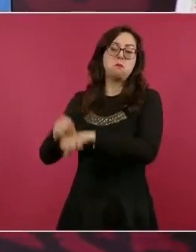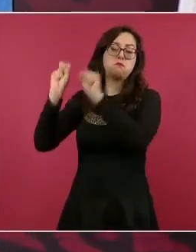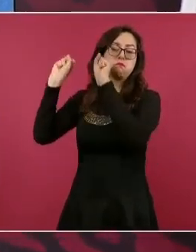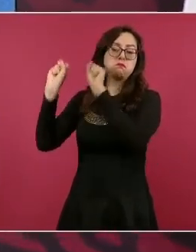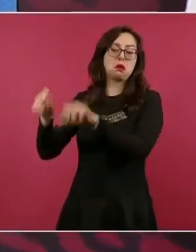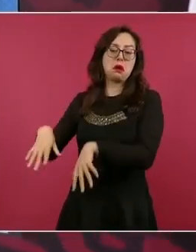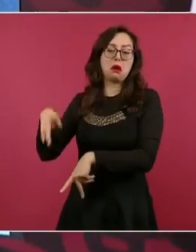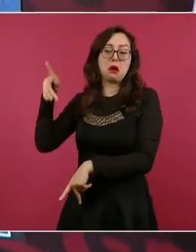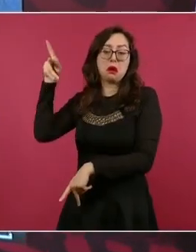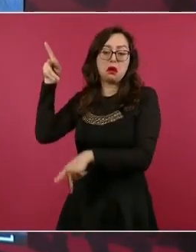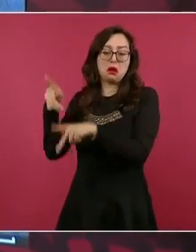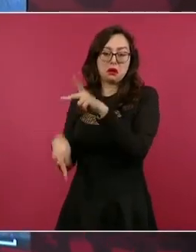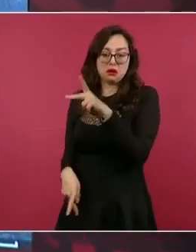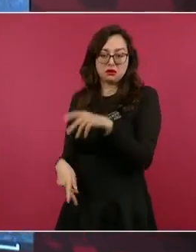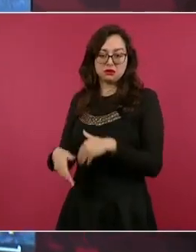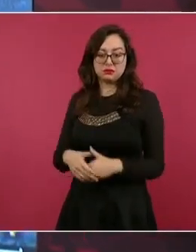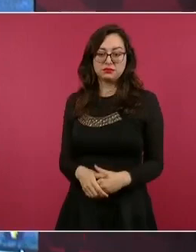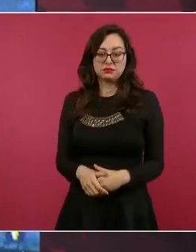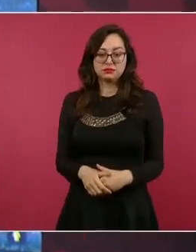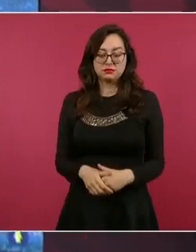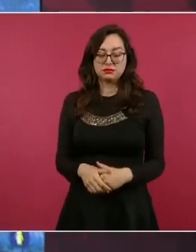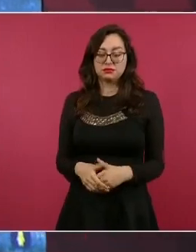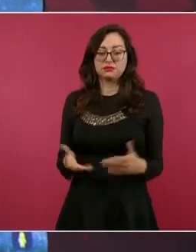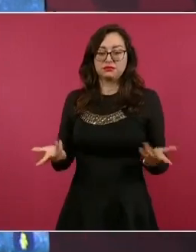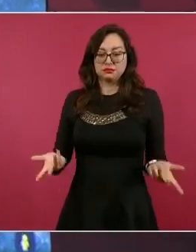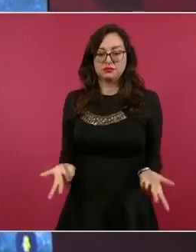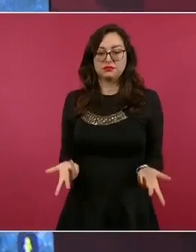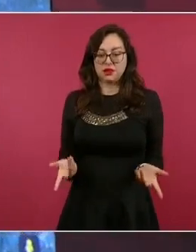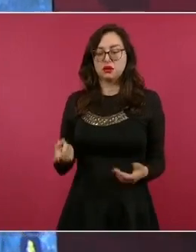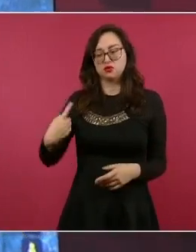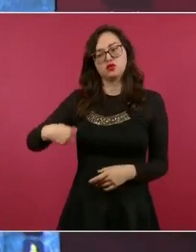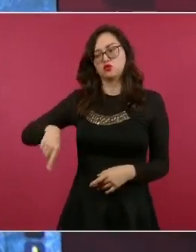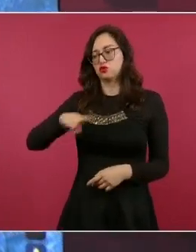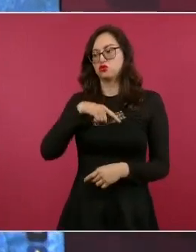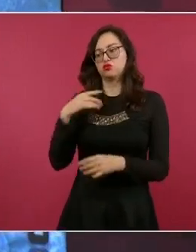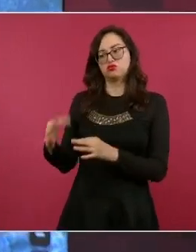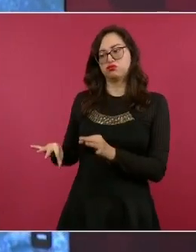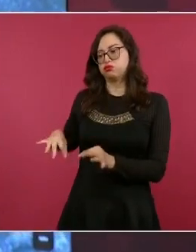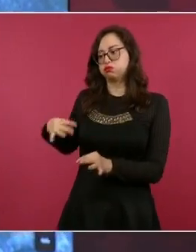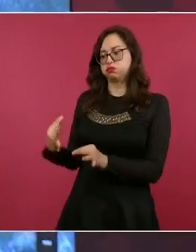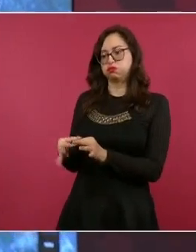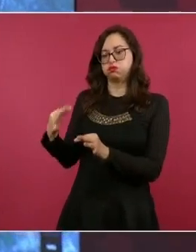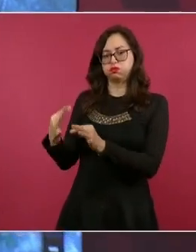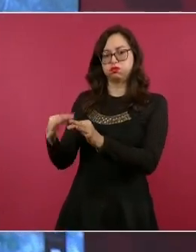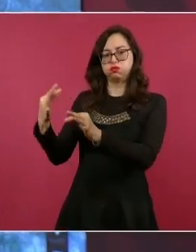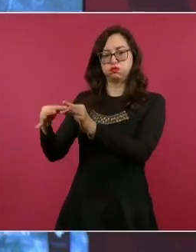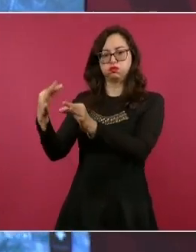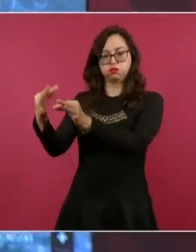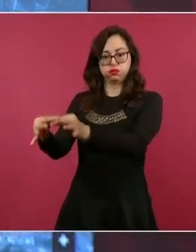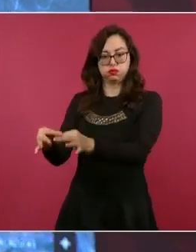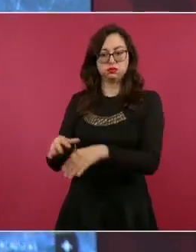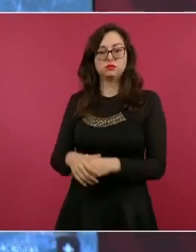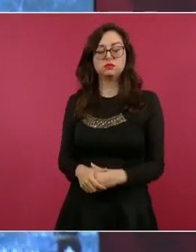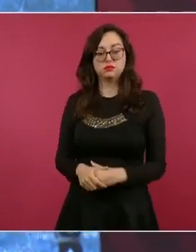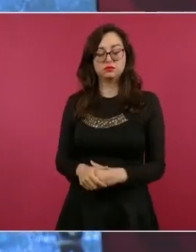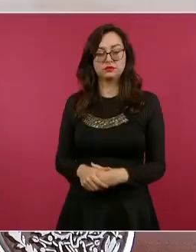inconcluso tramos de carreteras que ya los terminamos, nada más que no se pueden inaugurar.